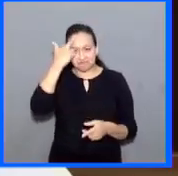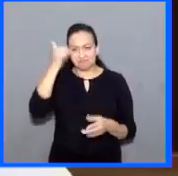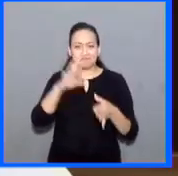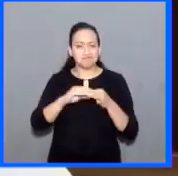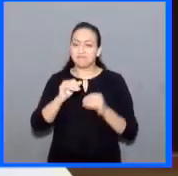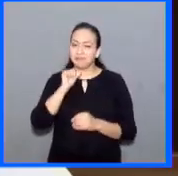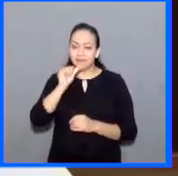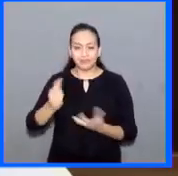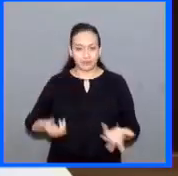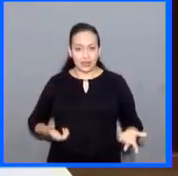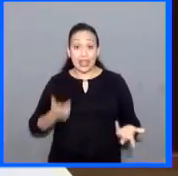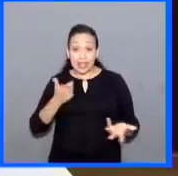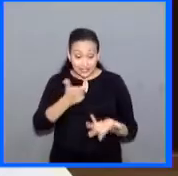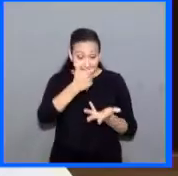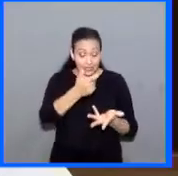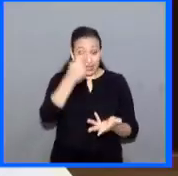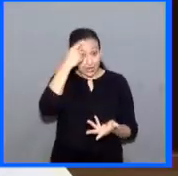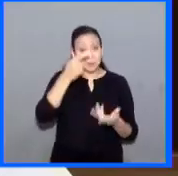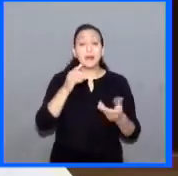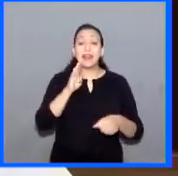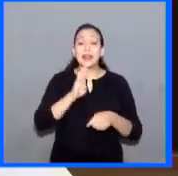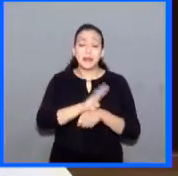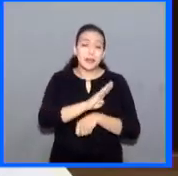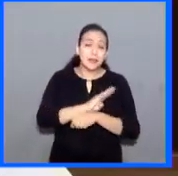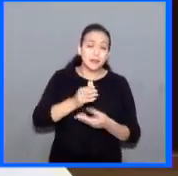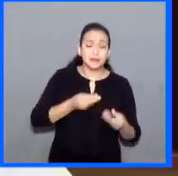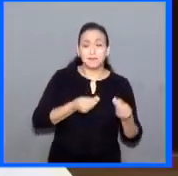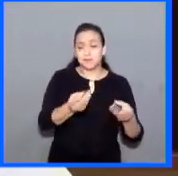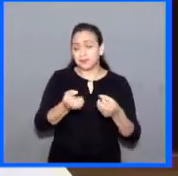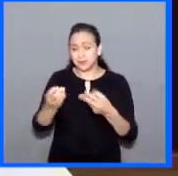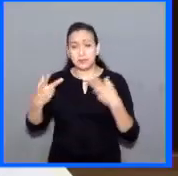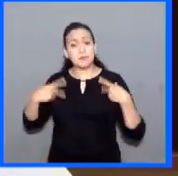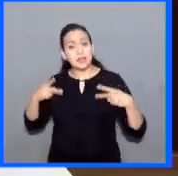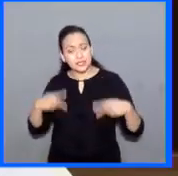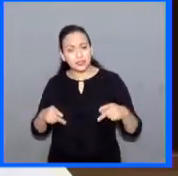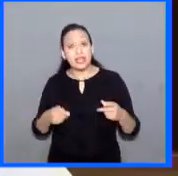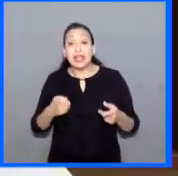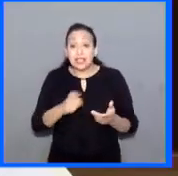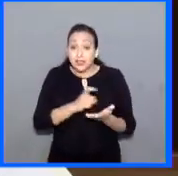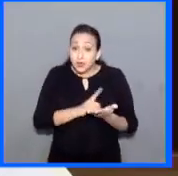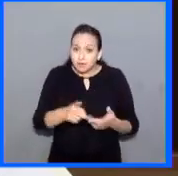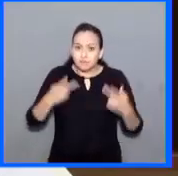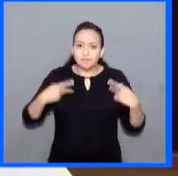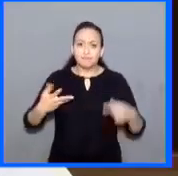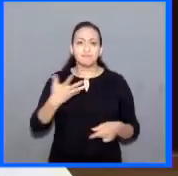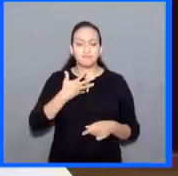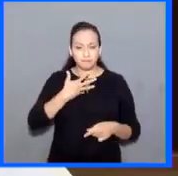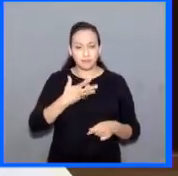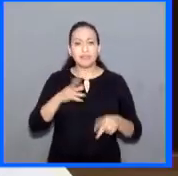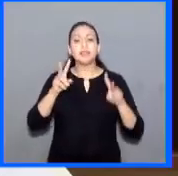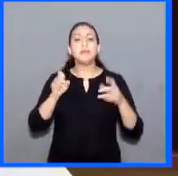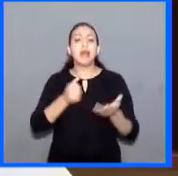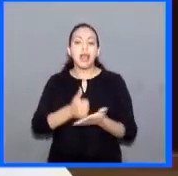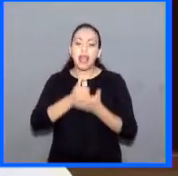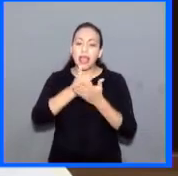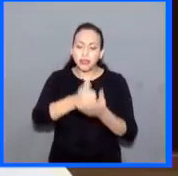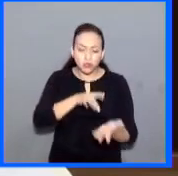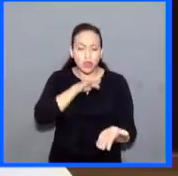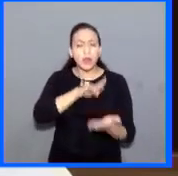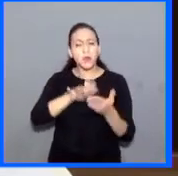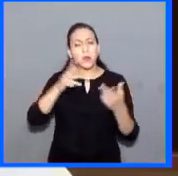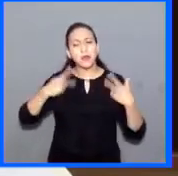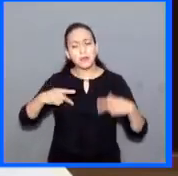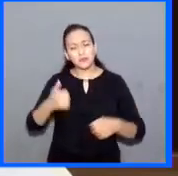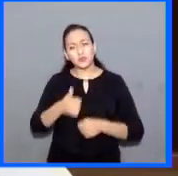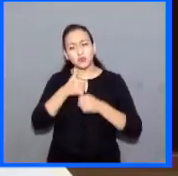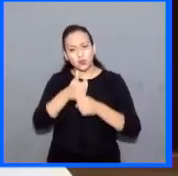que tenían los recursos económicos para cumplir con el derecho fundamental relativo a la ayuda, asistencia y reparación integral de los